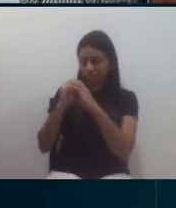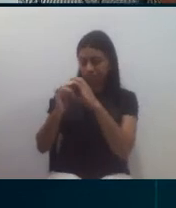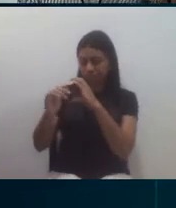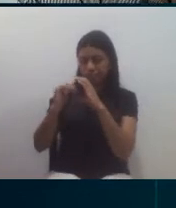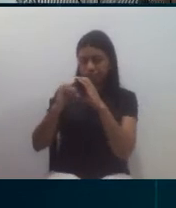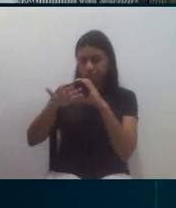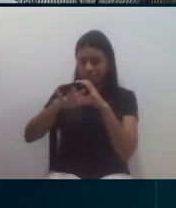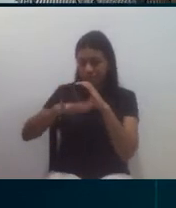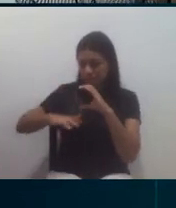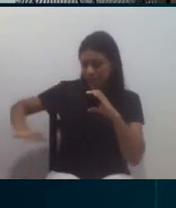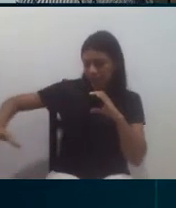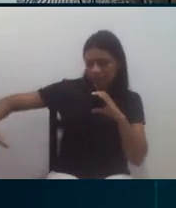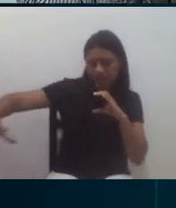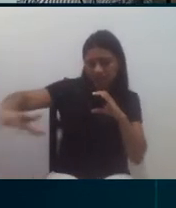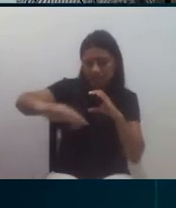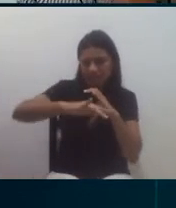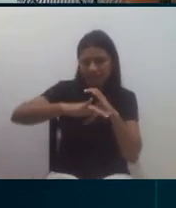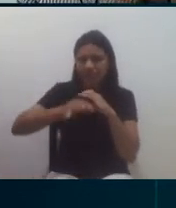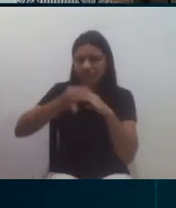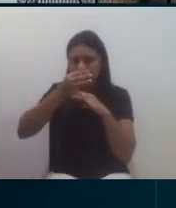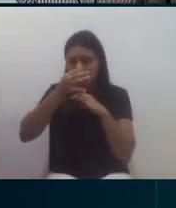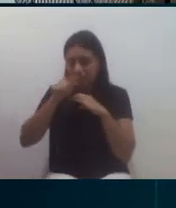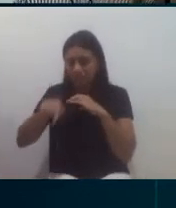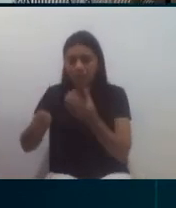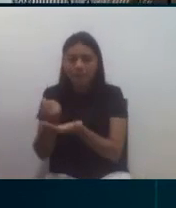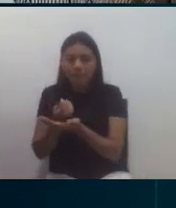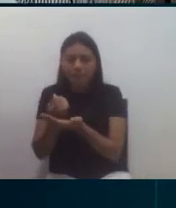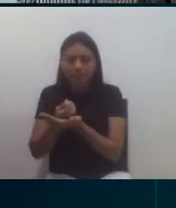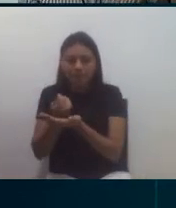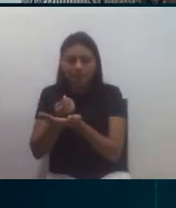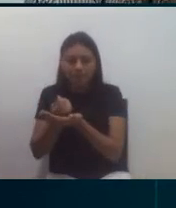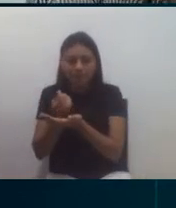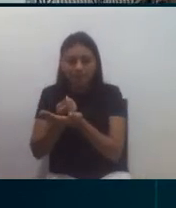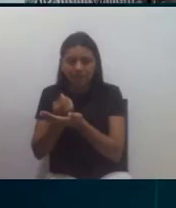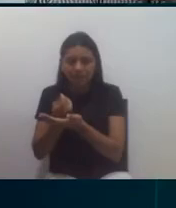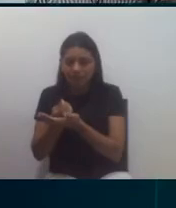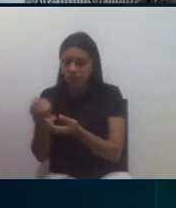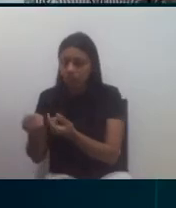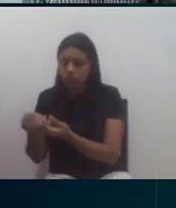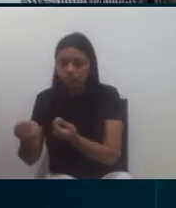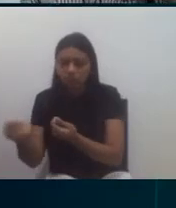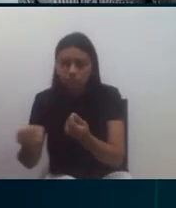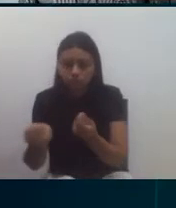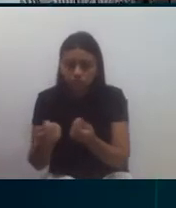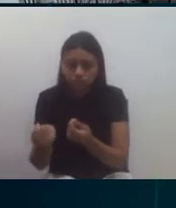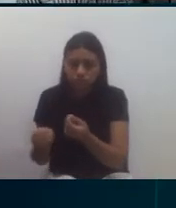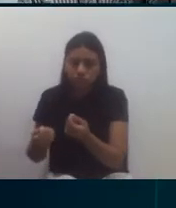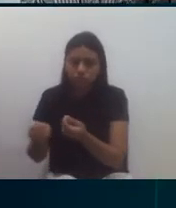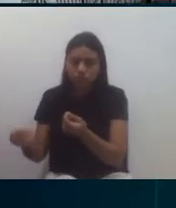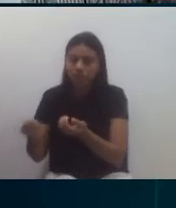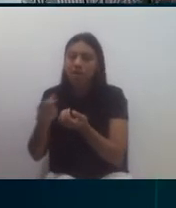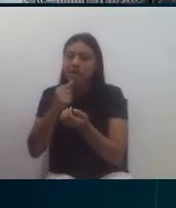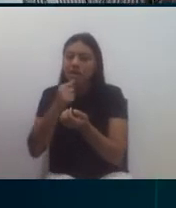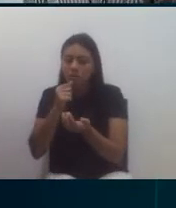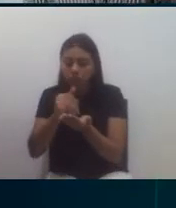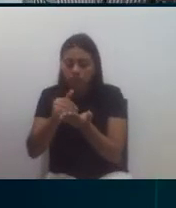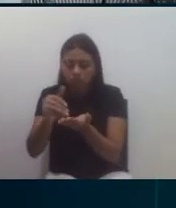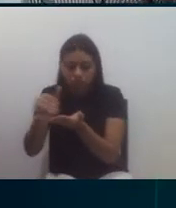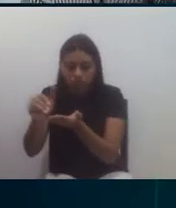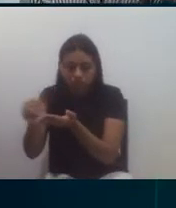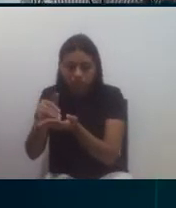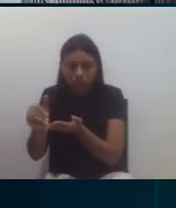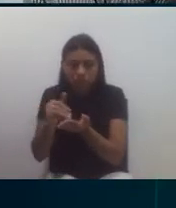se toman los lodos y se evapora el agua y posteriormente se hace una transesterificación. Entonces acá hay una